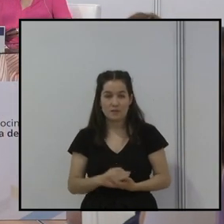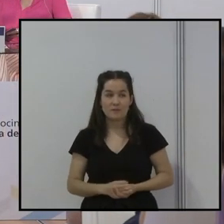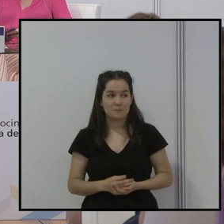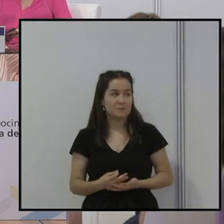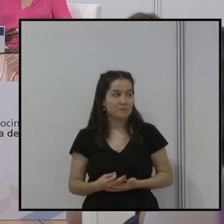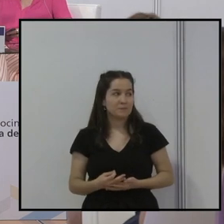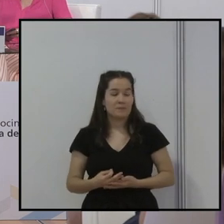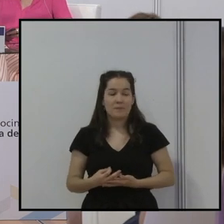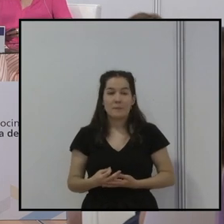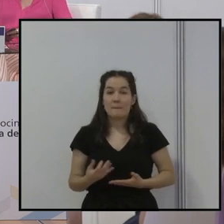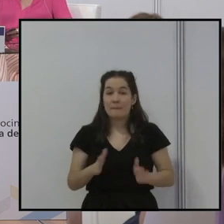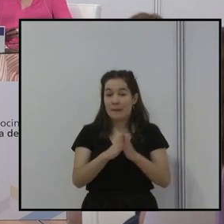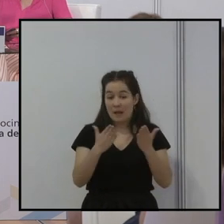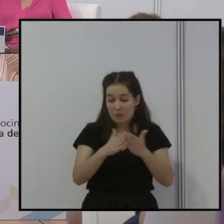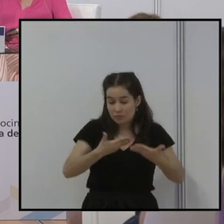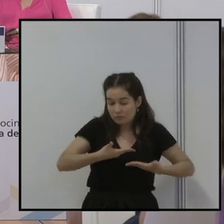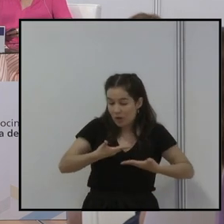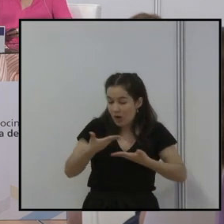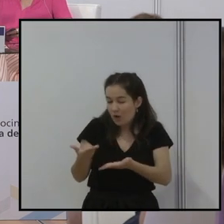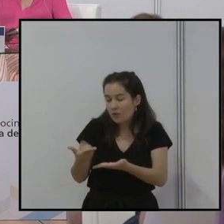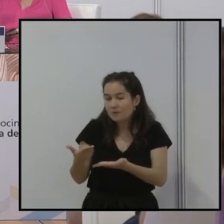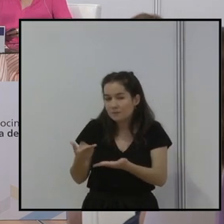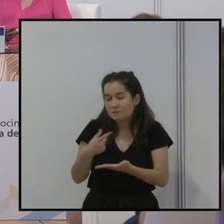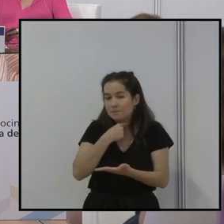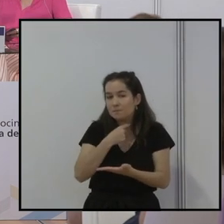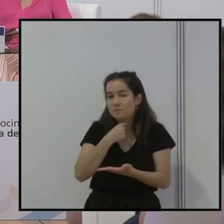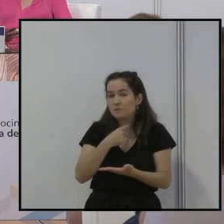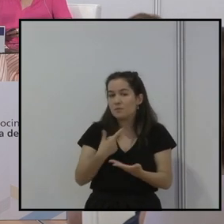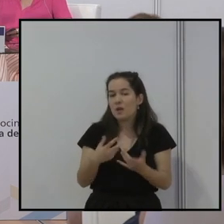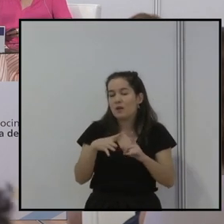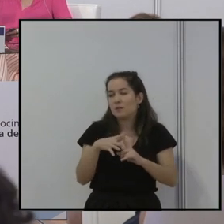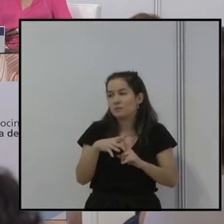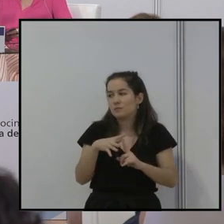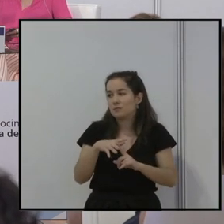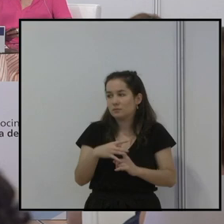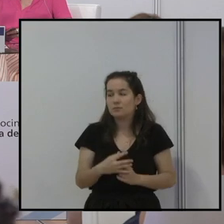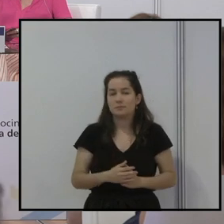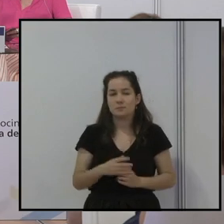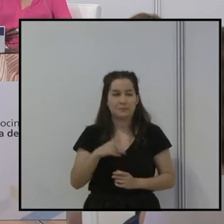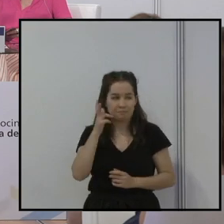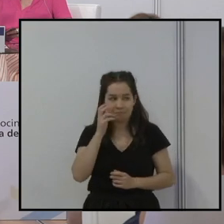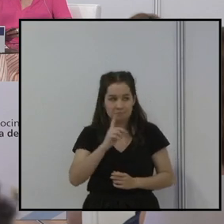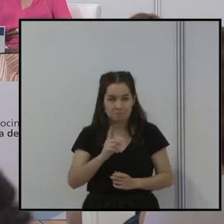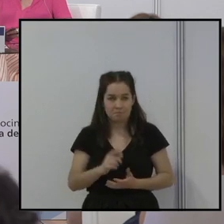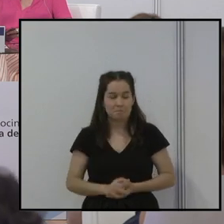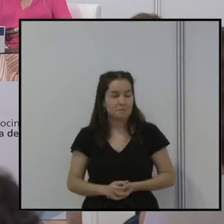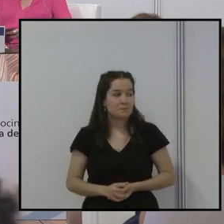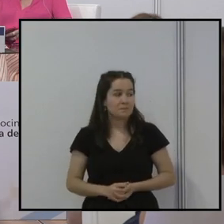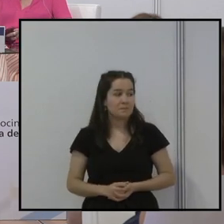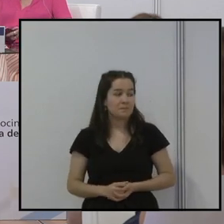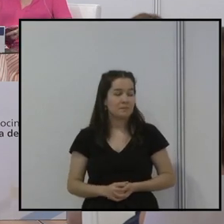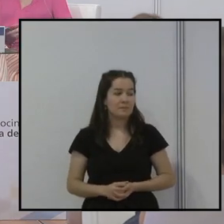mucho el término, son los de aquellos que han pasado realmente por situación y que te lo cuentan. Esos son los que tienen efecto. Me